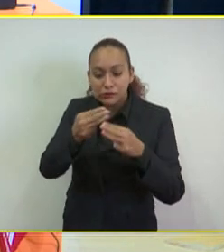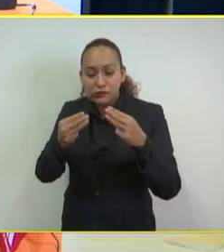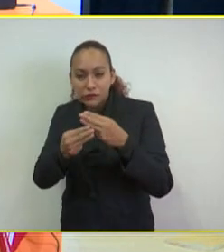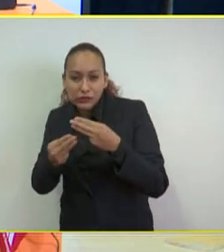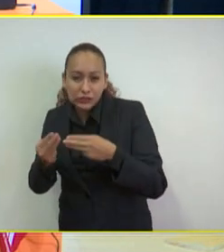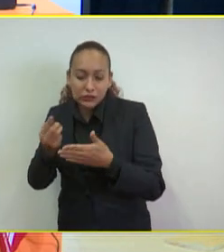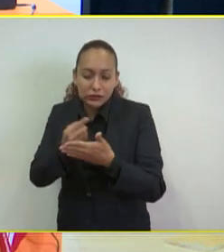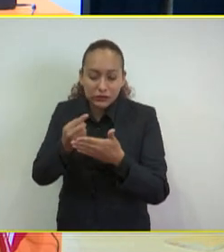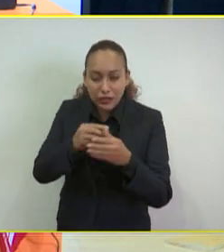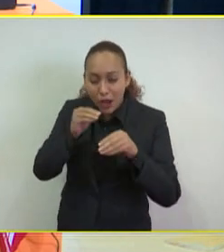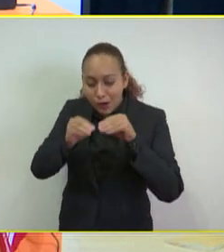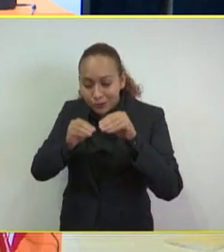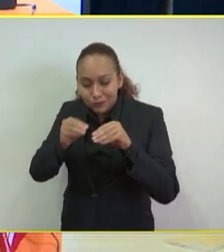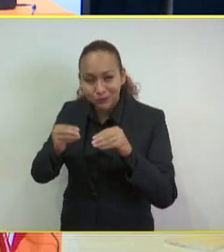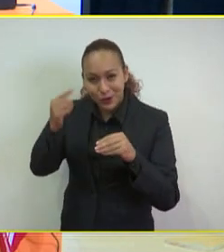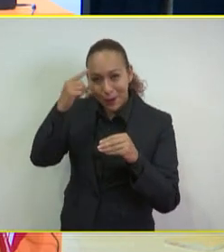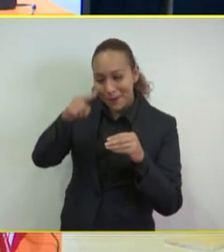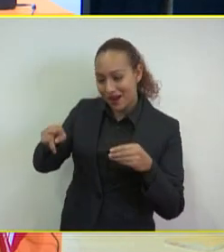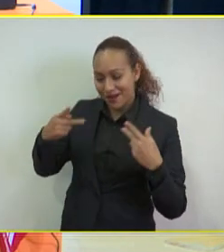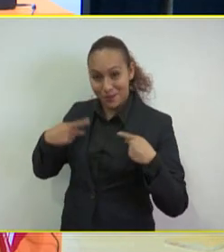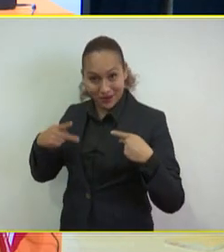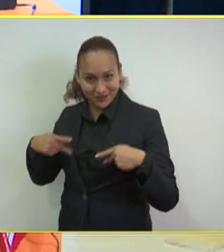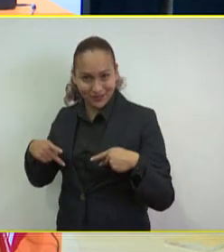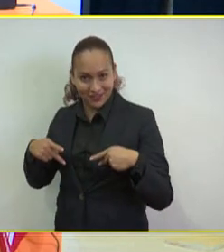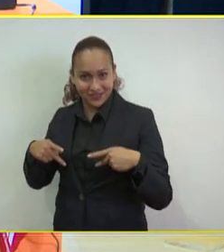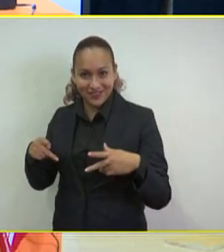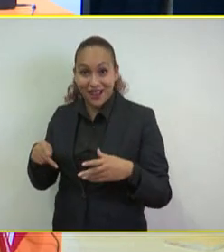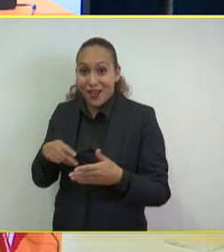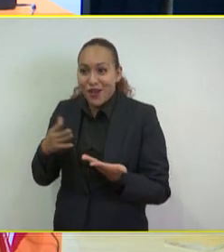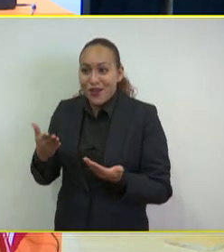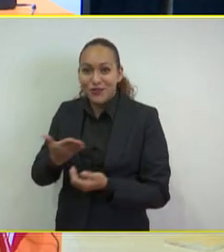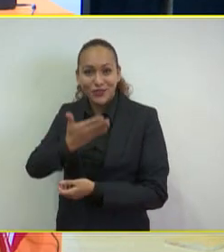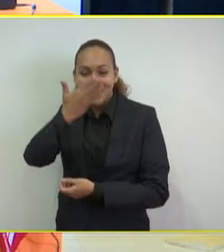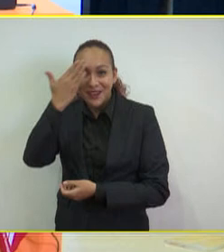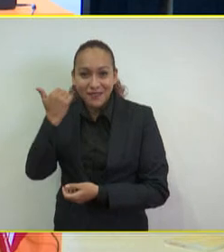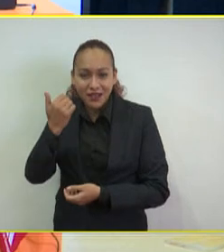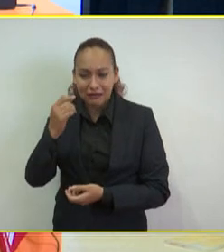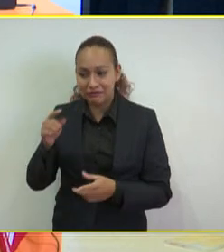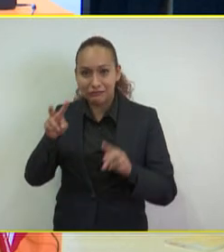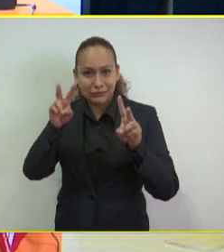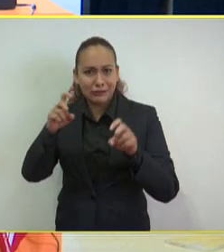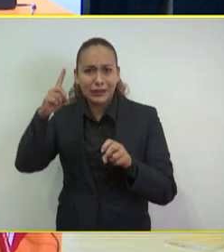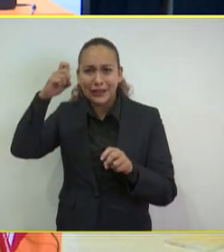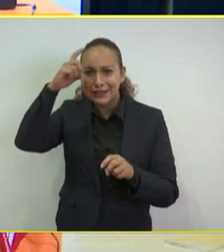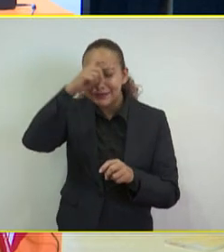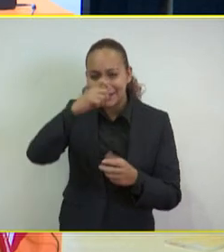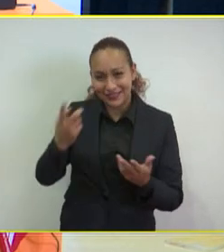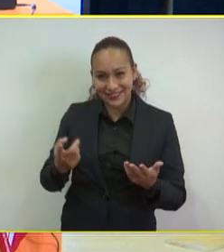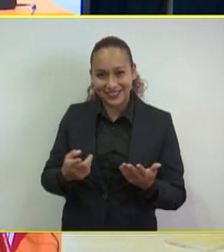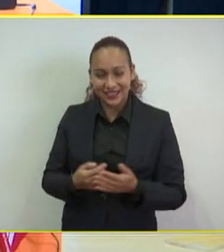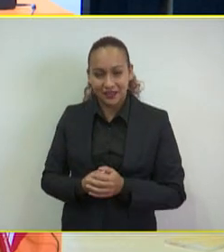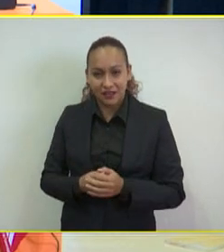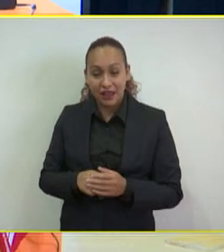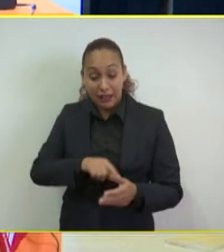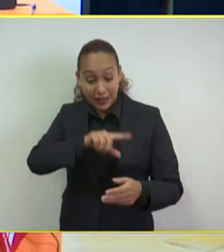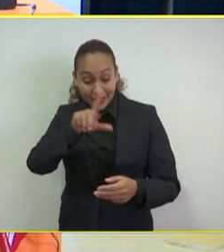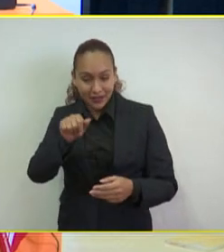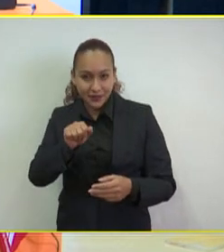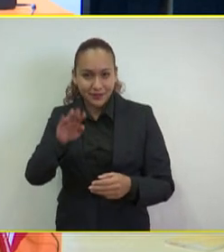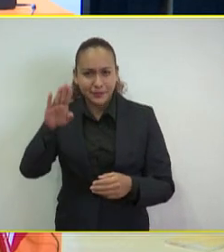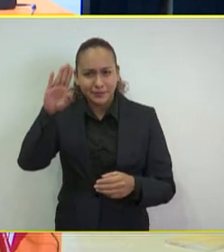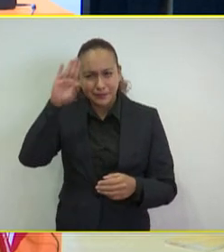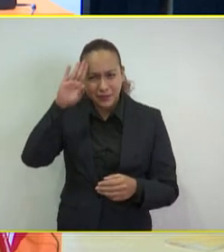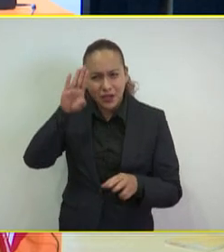persona. O sea, era un tema difícil del cual no tenían conocimiento. Segundo, era hacer algo